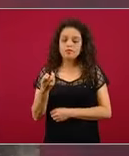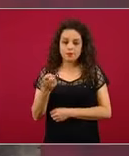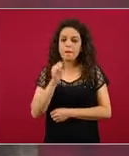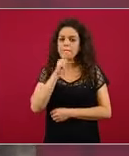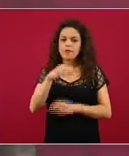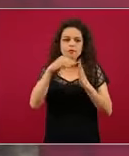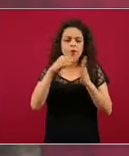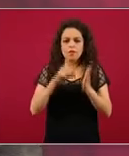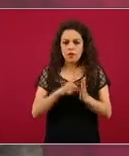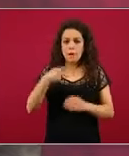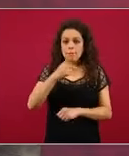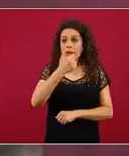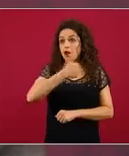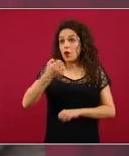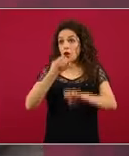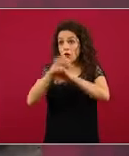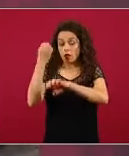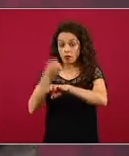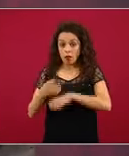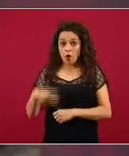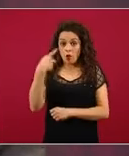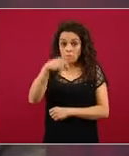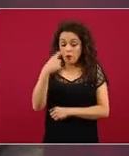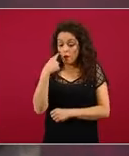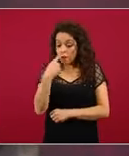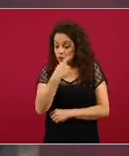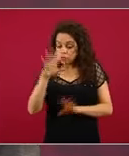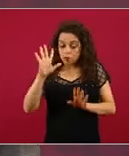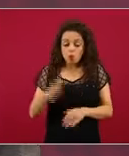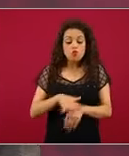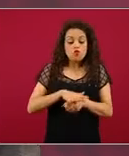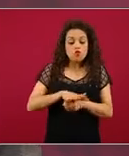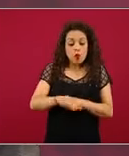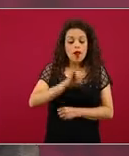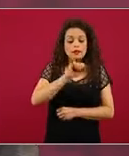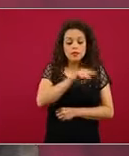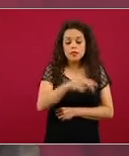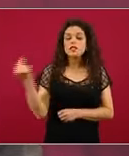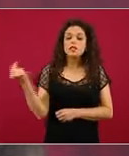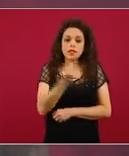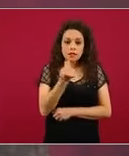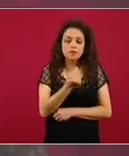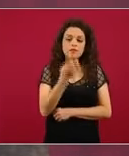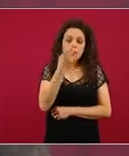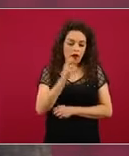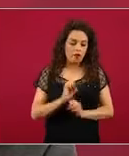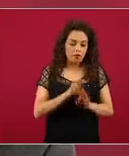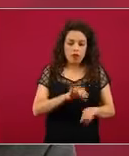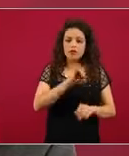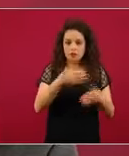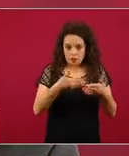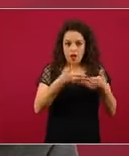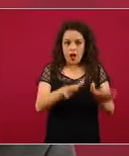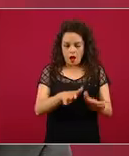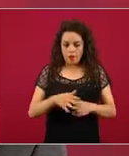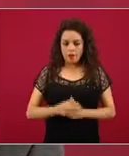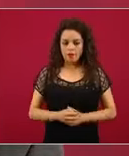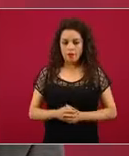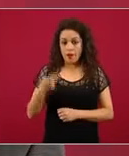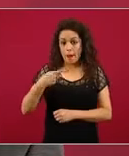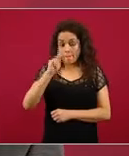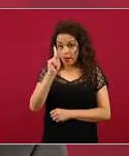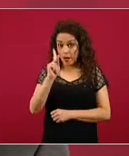federativa aplica los criterios sobre cuáles son las esenciales, guiándose, por supuesto, de la